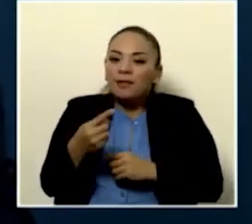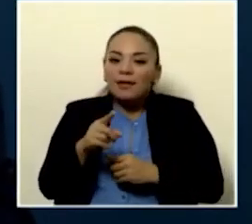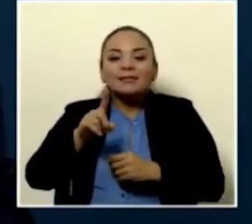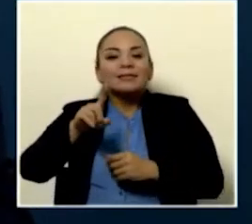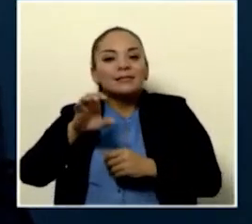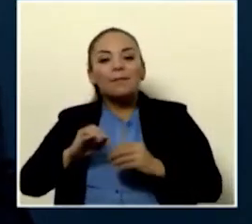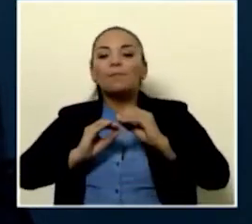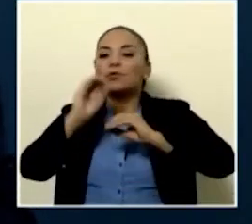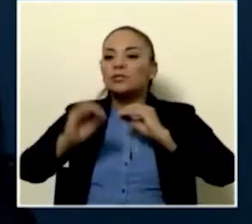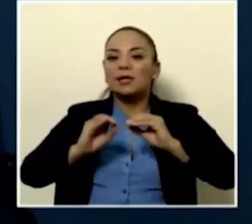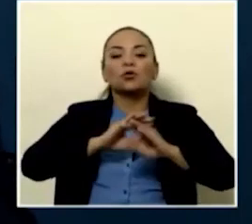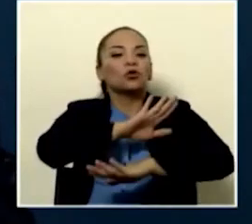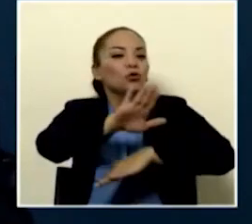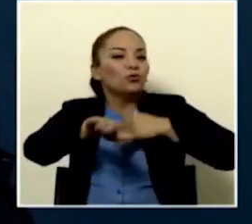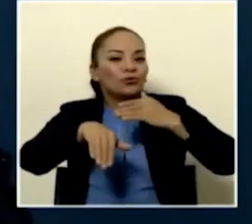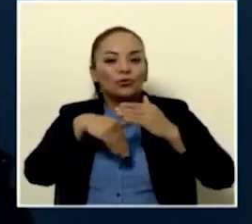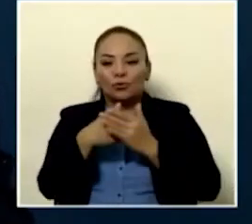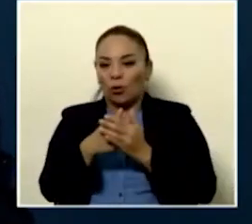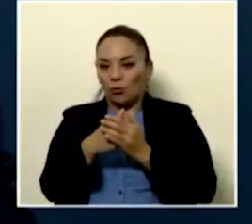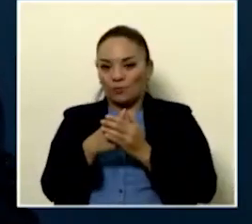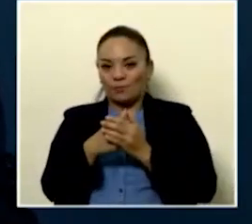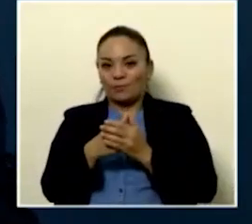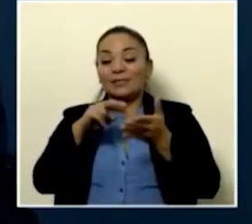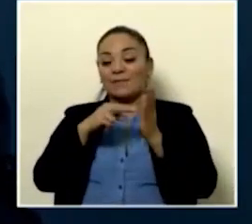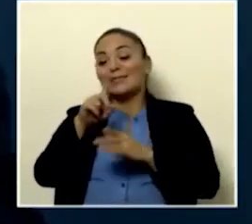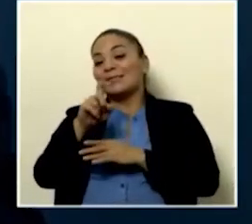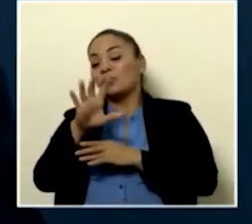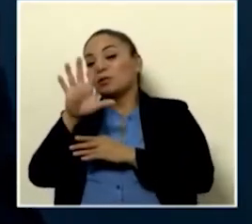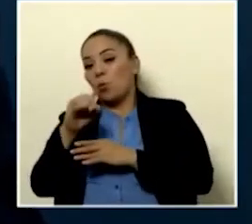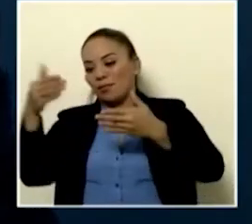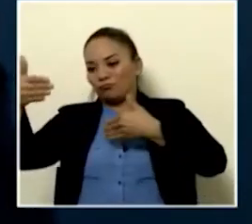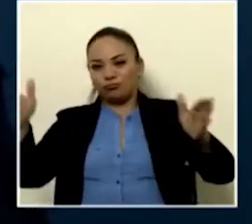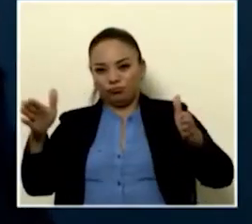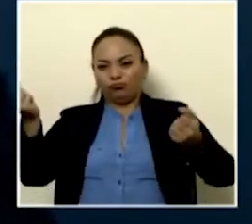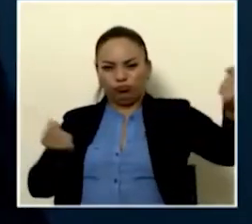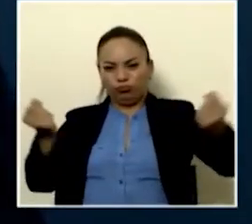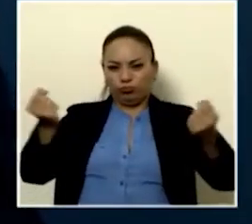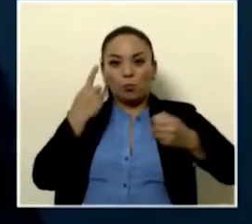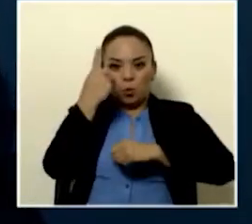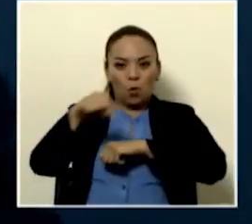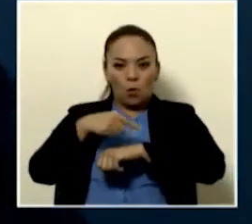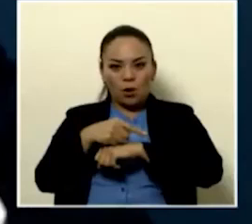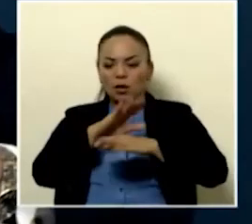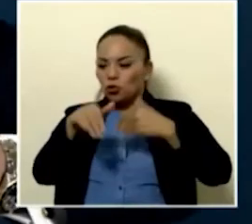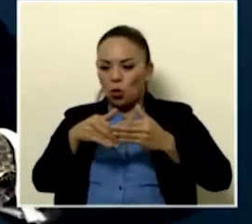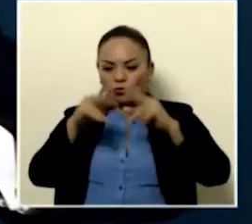100% de lo que entra, 150 contenedores por hora, van a ser escaneados